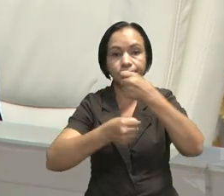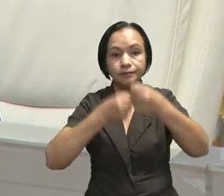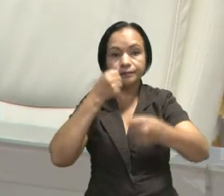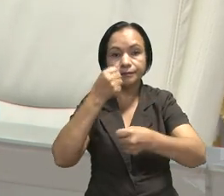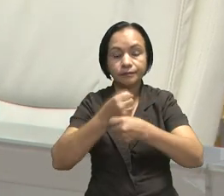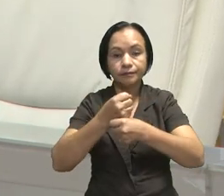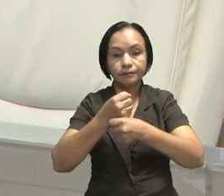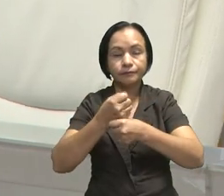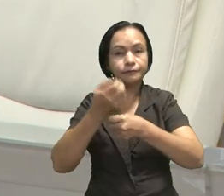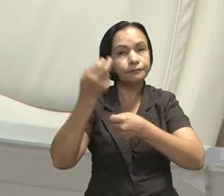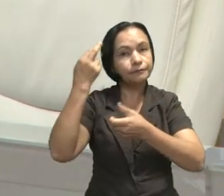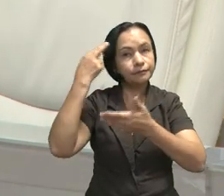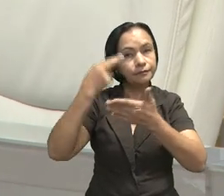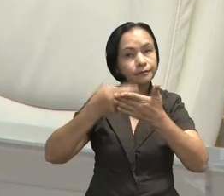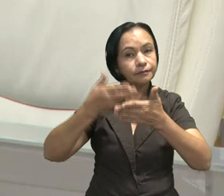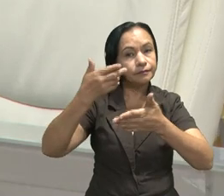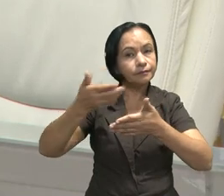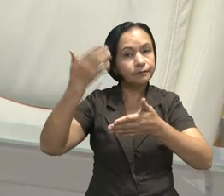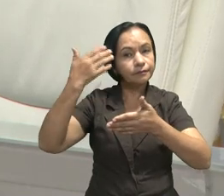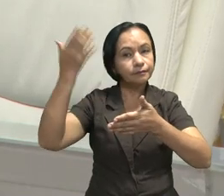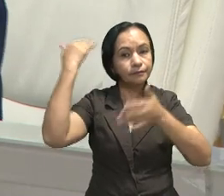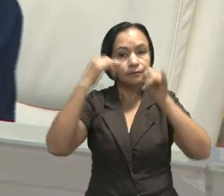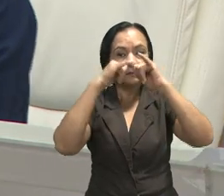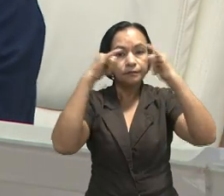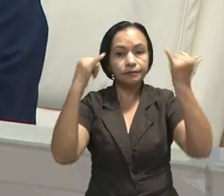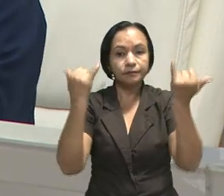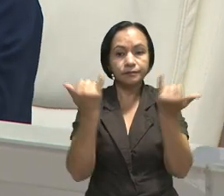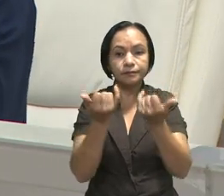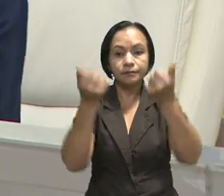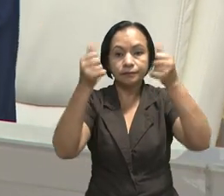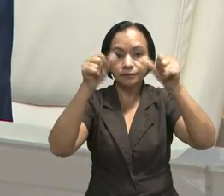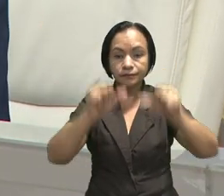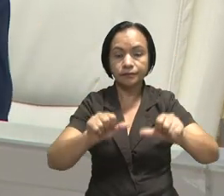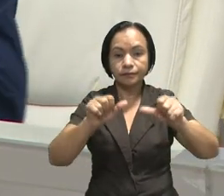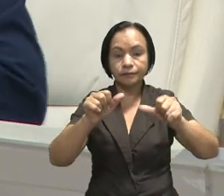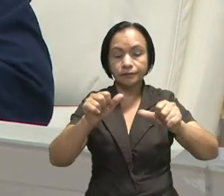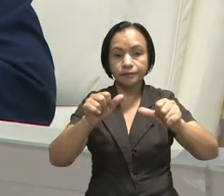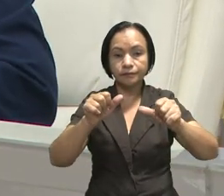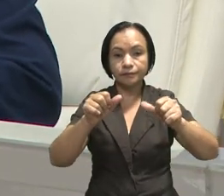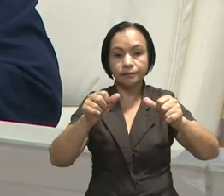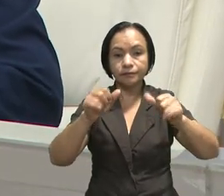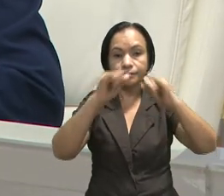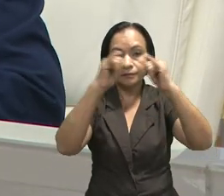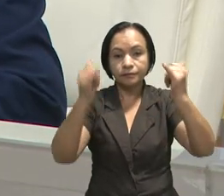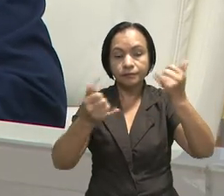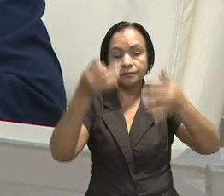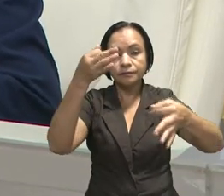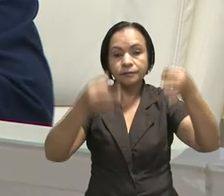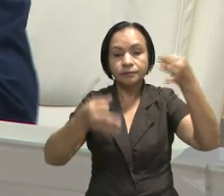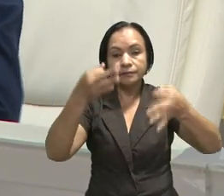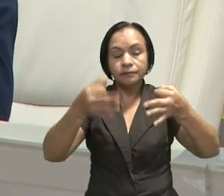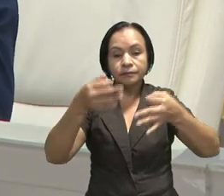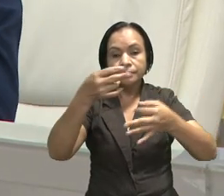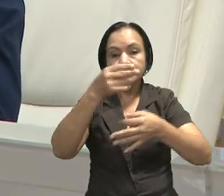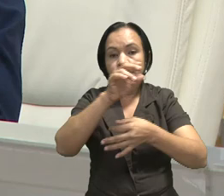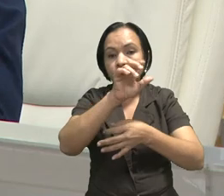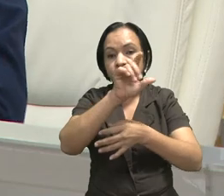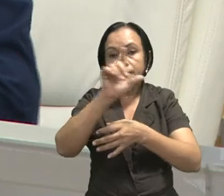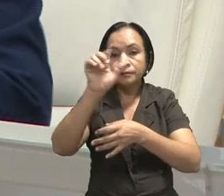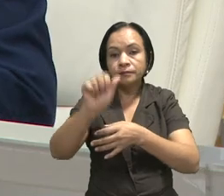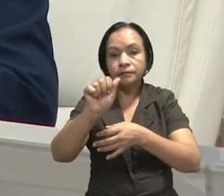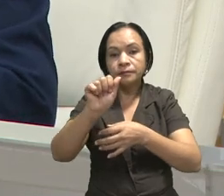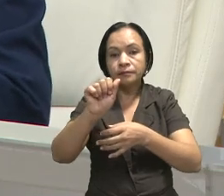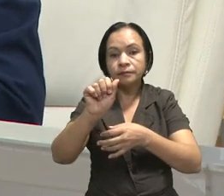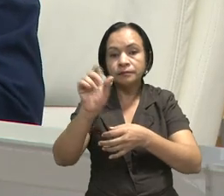del histórico fallo internacional, del fallo de la Corte Internacional de Justicia de La Haya,